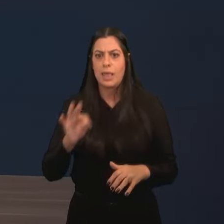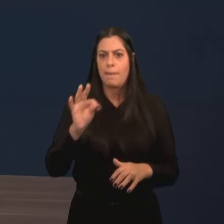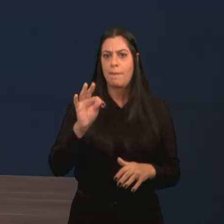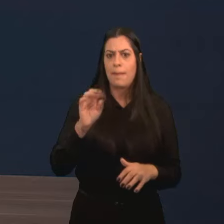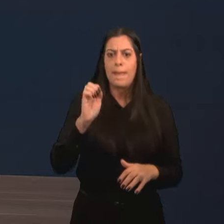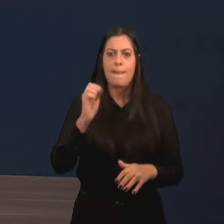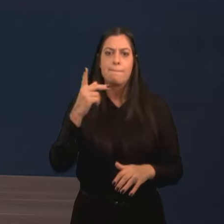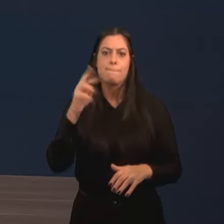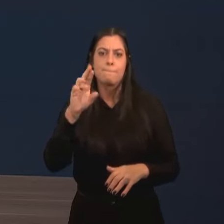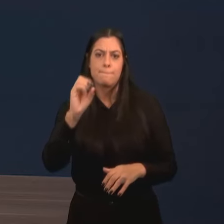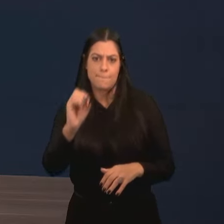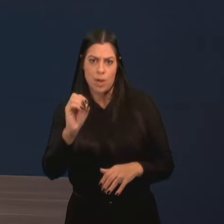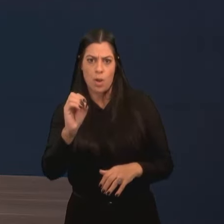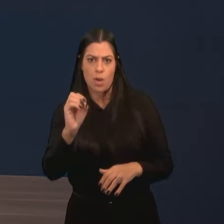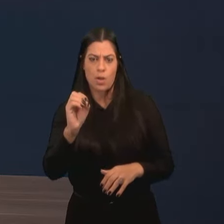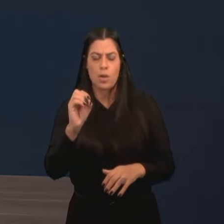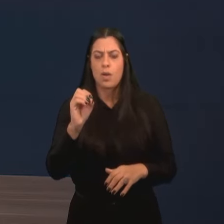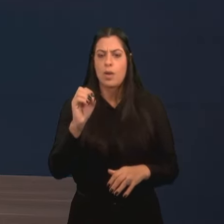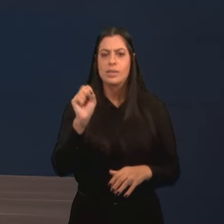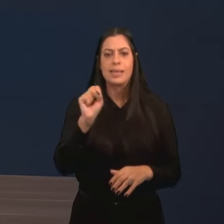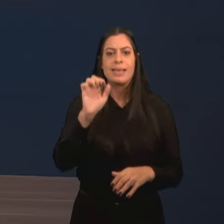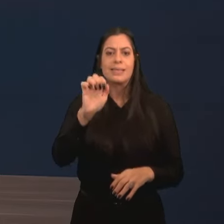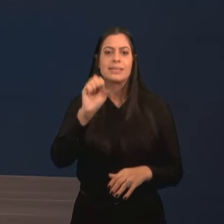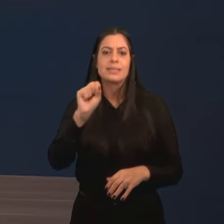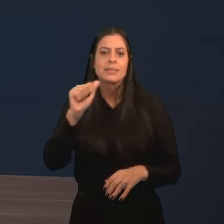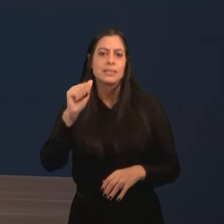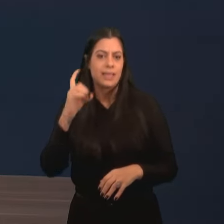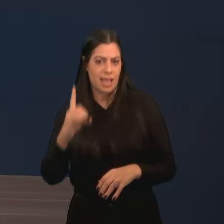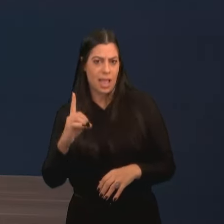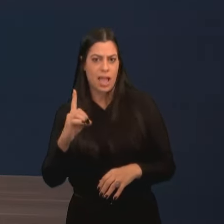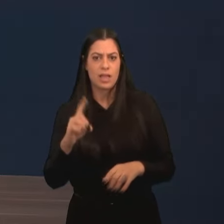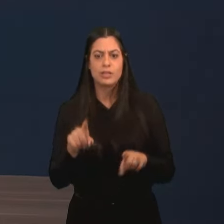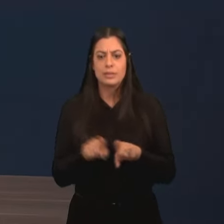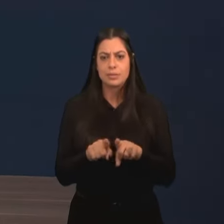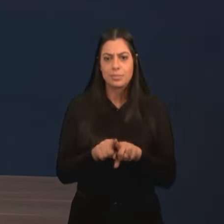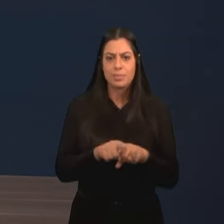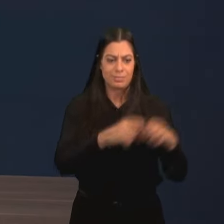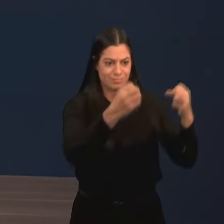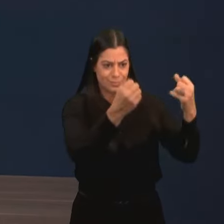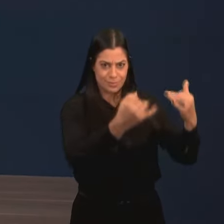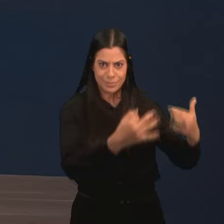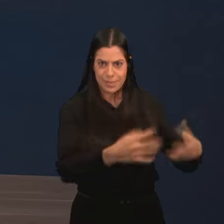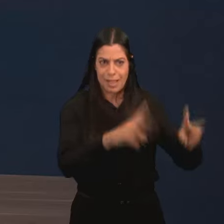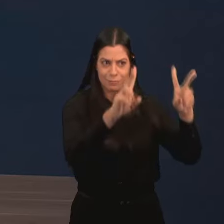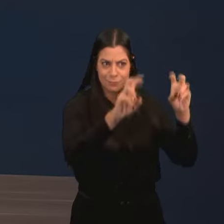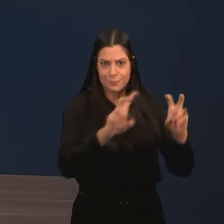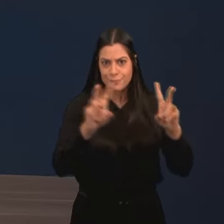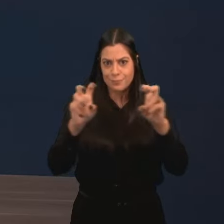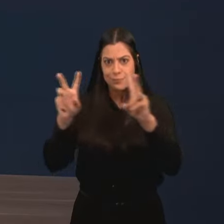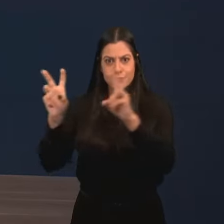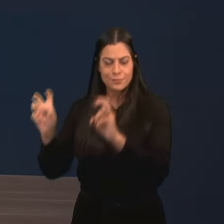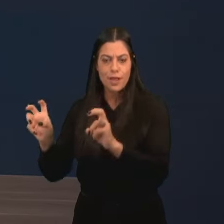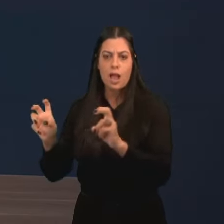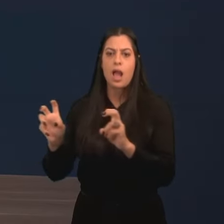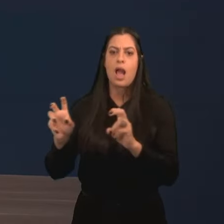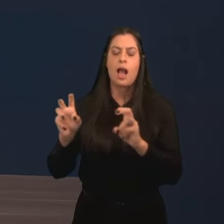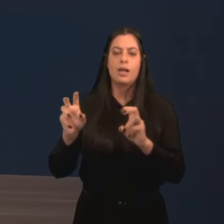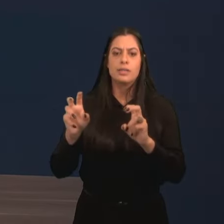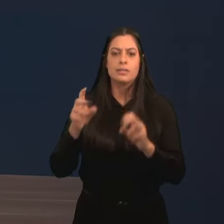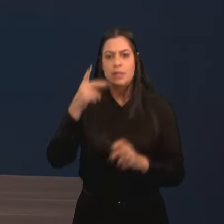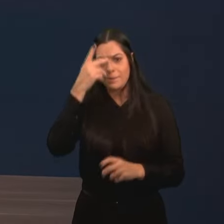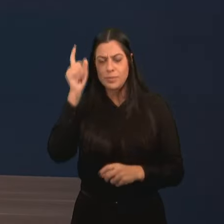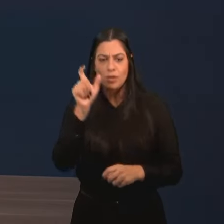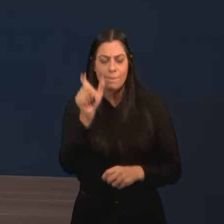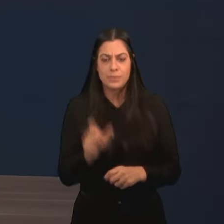del TJE, del EPROC, del ESAGE y otros. Necesitamos hablar de incapacitación de las personas para